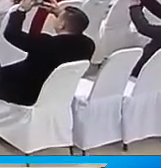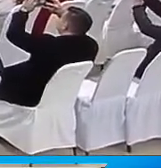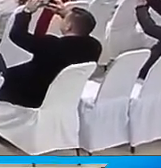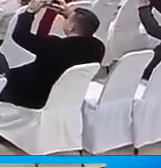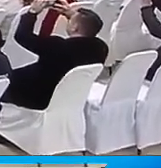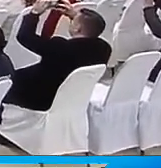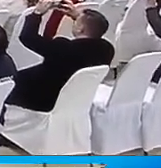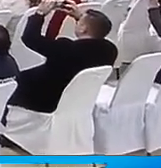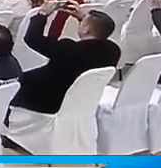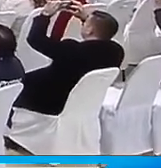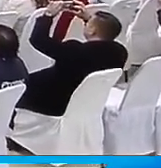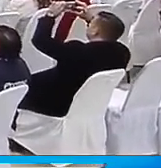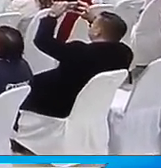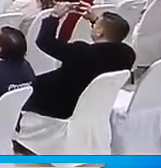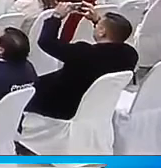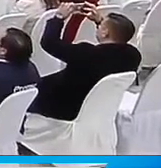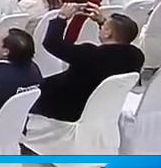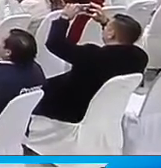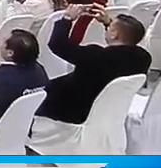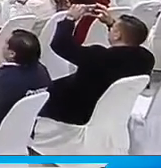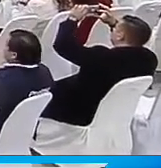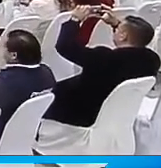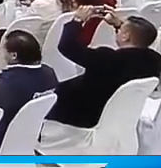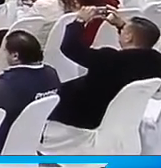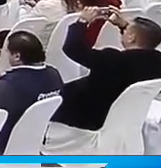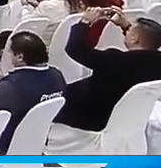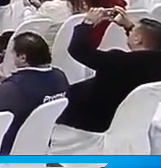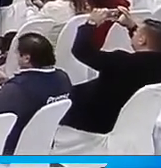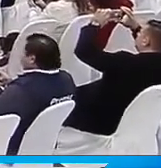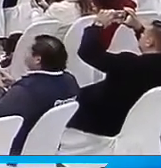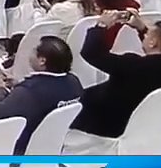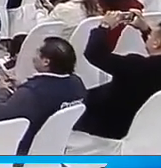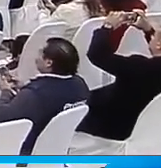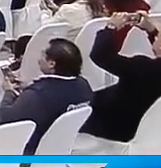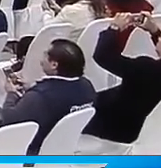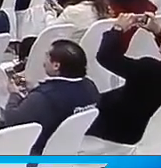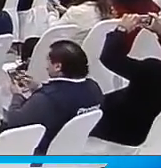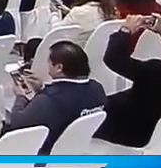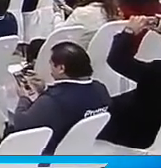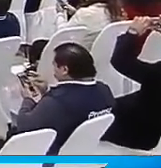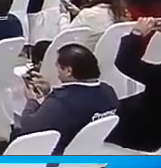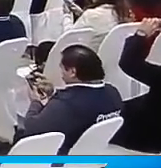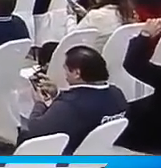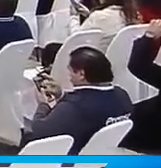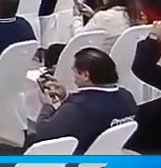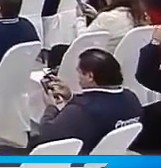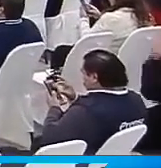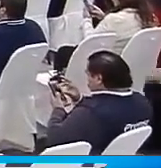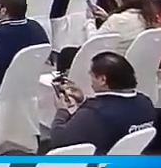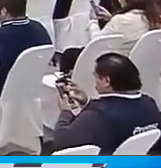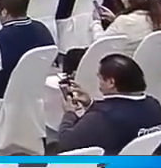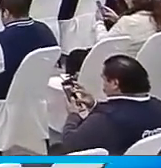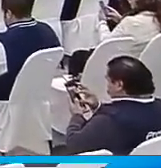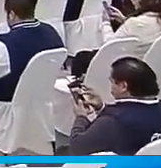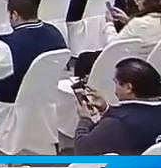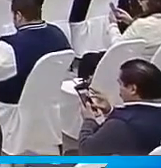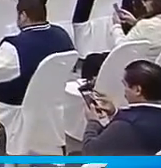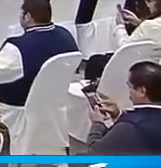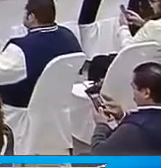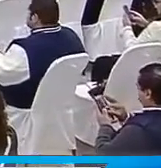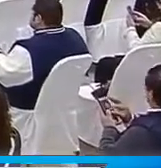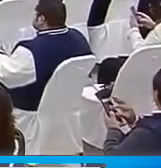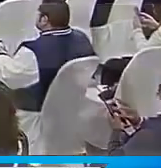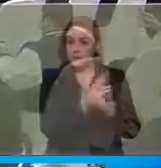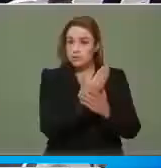como lo hacemos todos los días, de lunes a viernes, desde las 6 de la mañana,